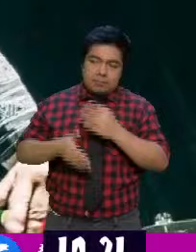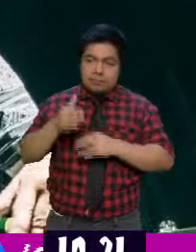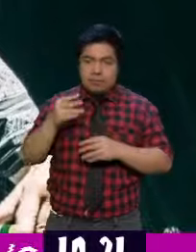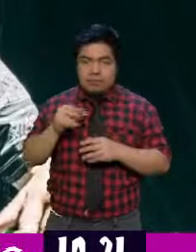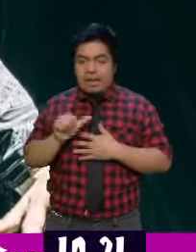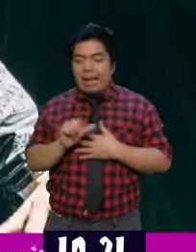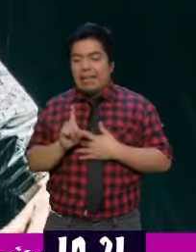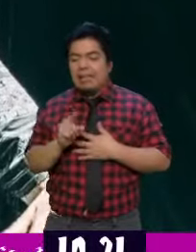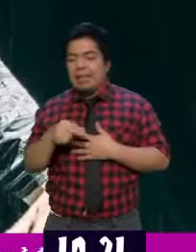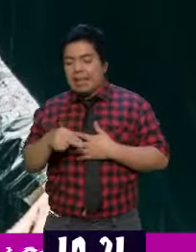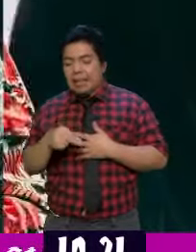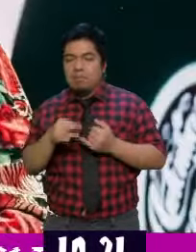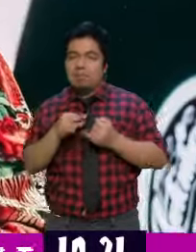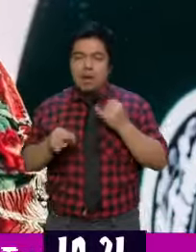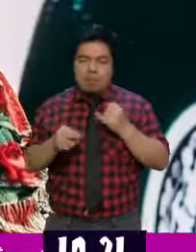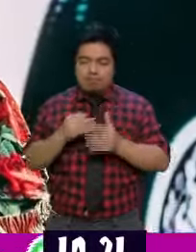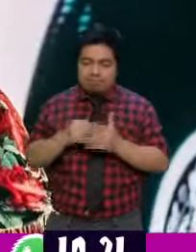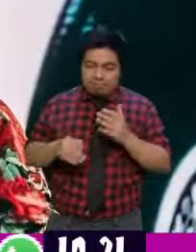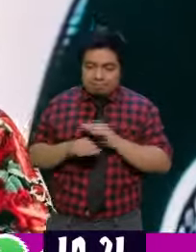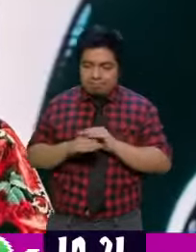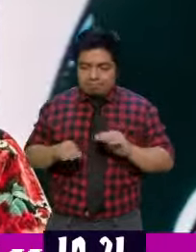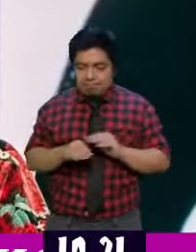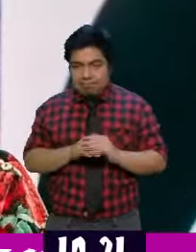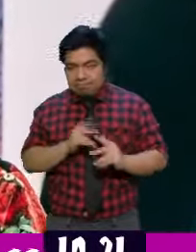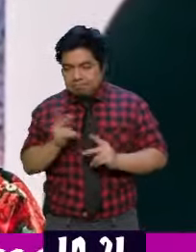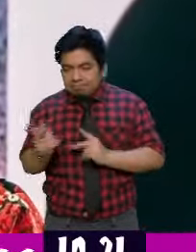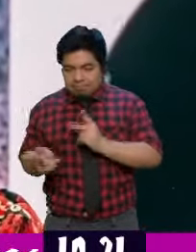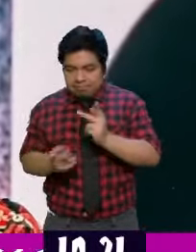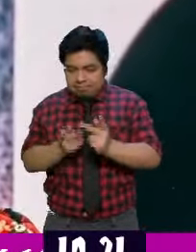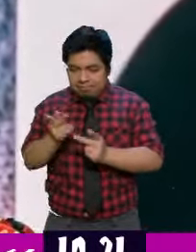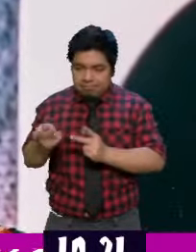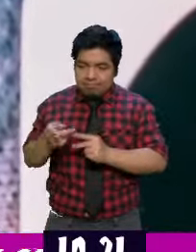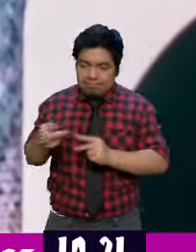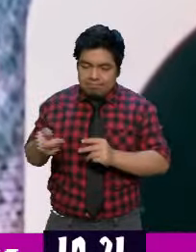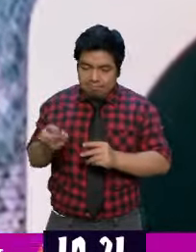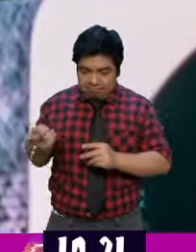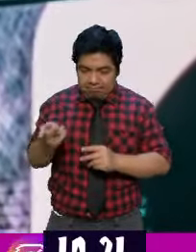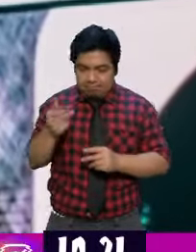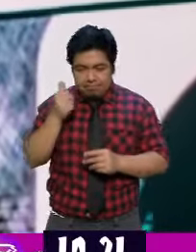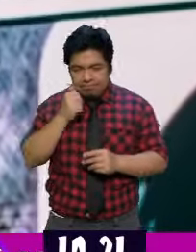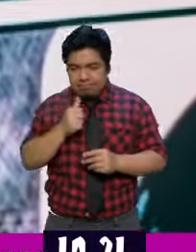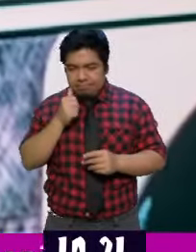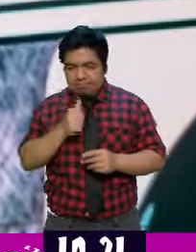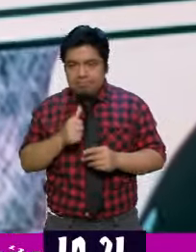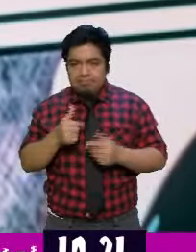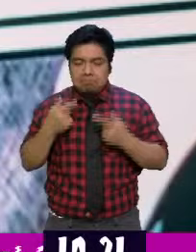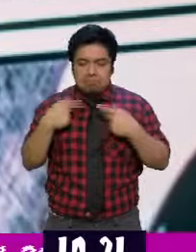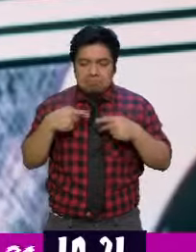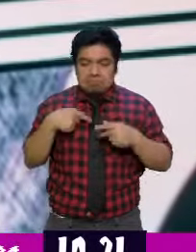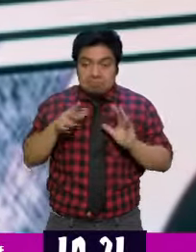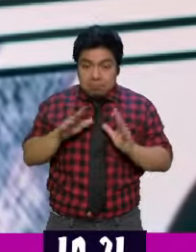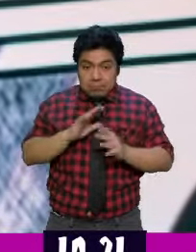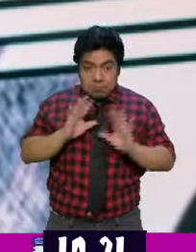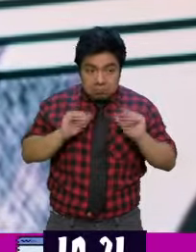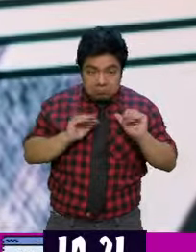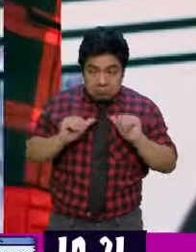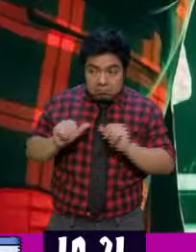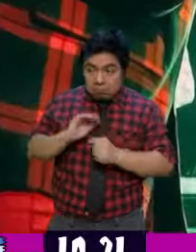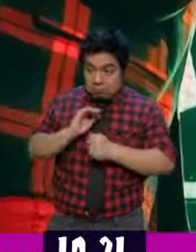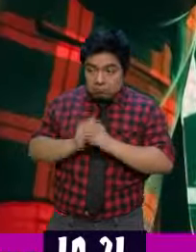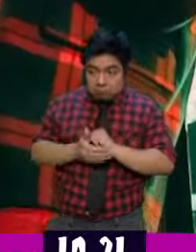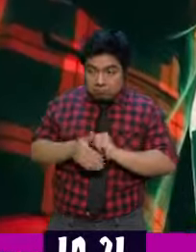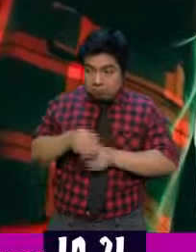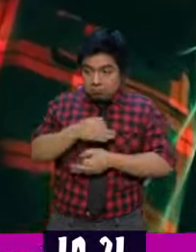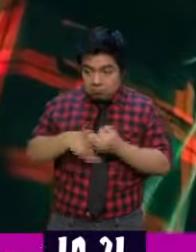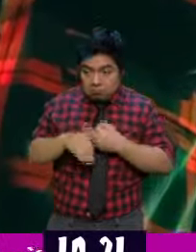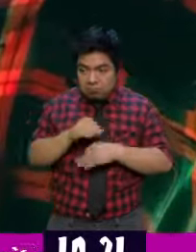capítulo final, que yo creo que esto se lo han preguntado muchas veces, que la gente debe pensar, ya se despiden, ya se van